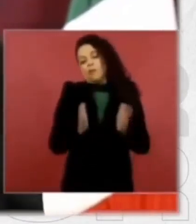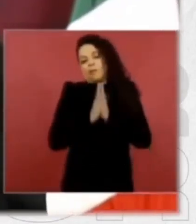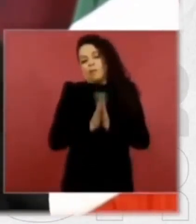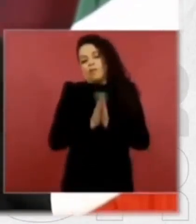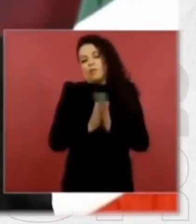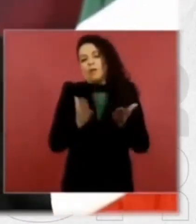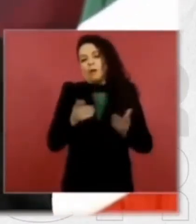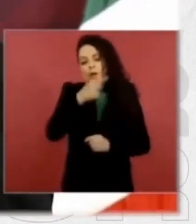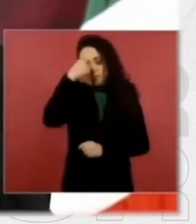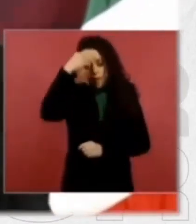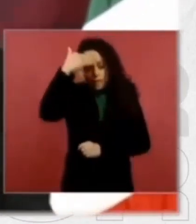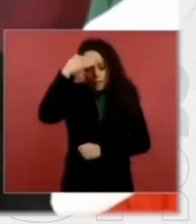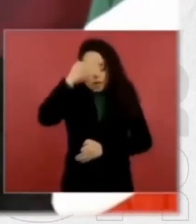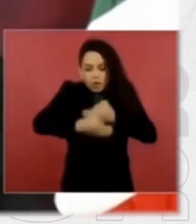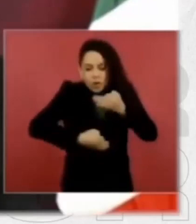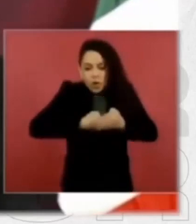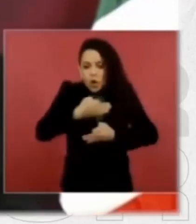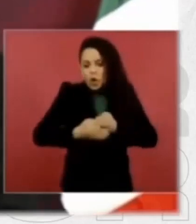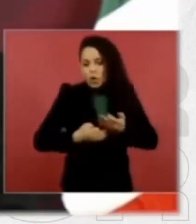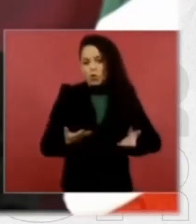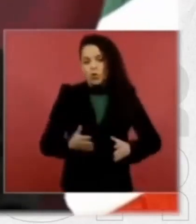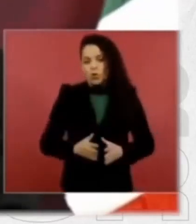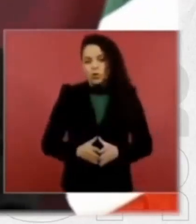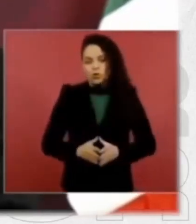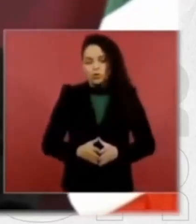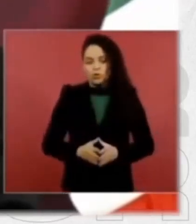No, es que